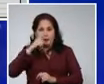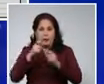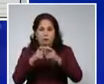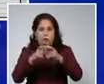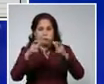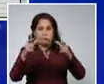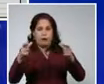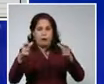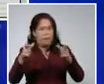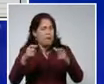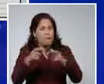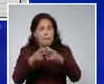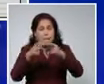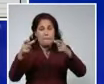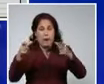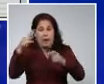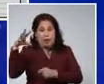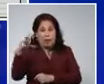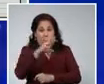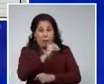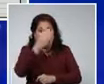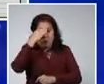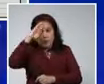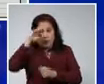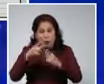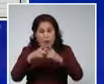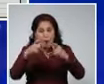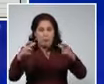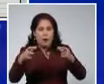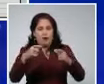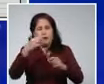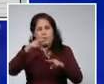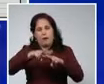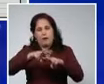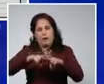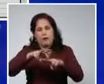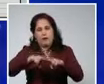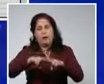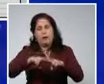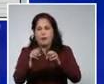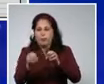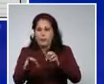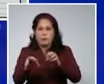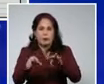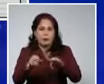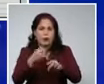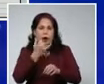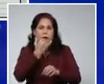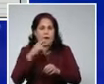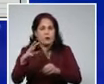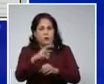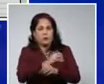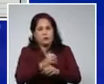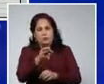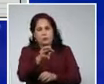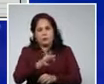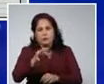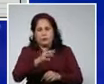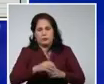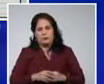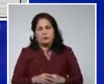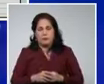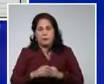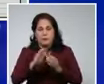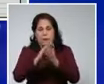tasa más elevada como provincia y con una dispersión que afecta a todos sus municipios.